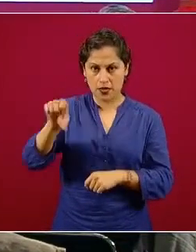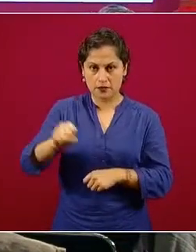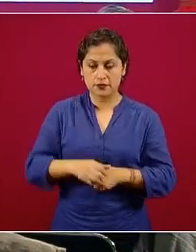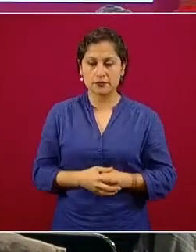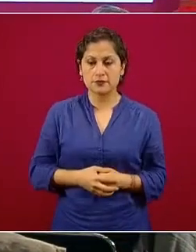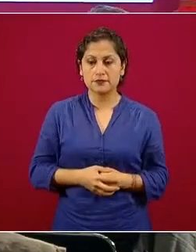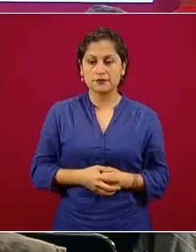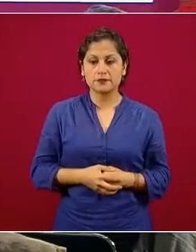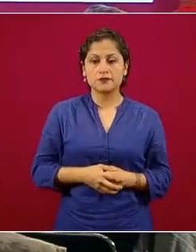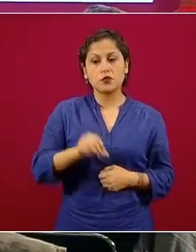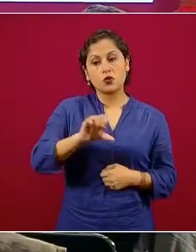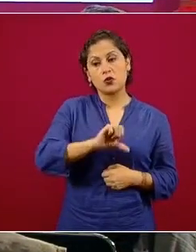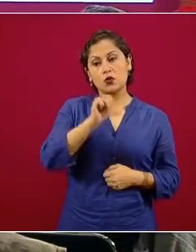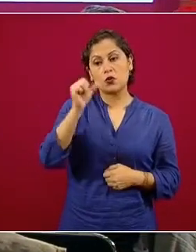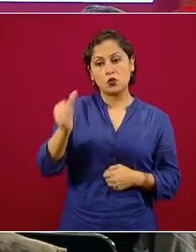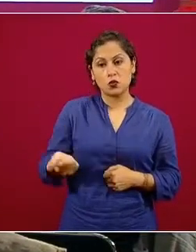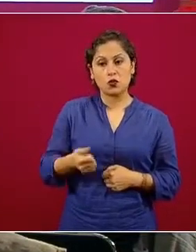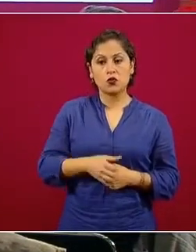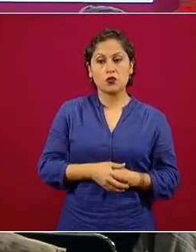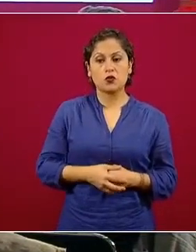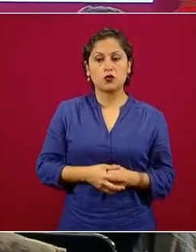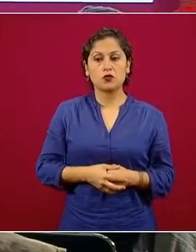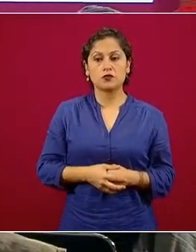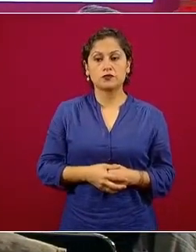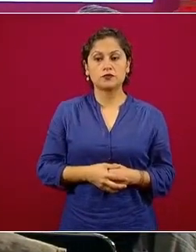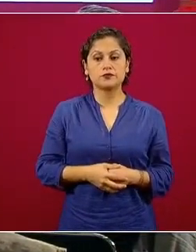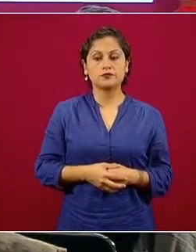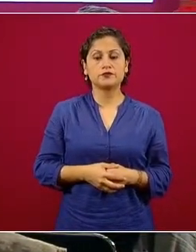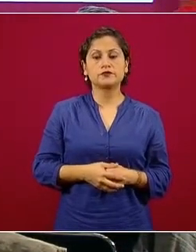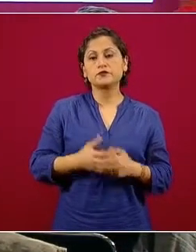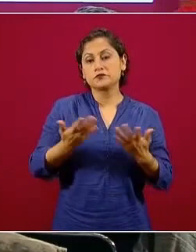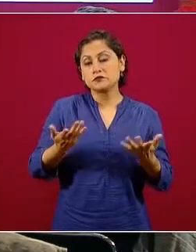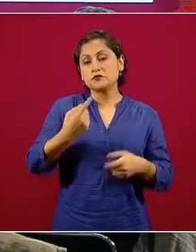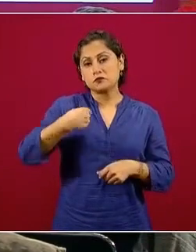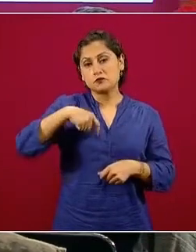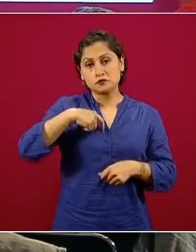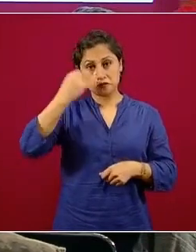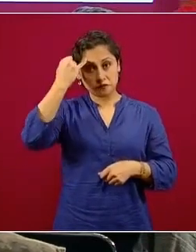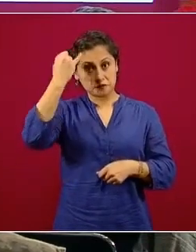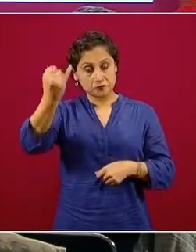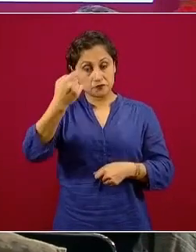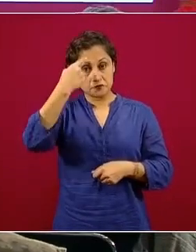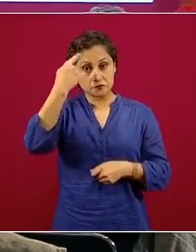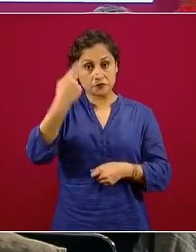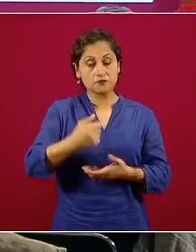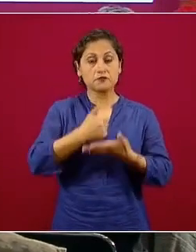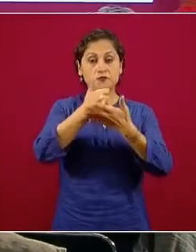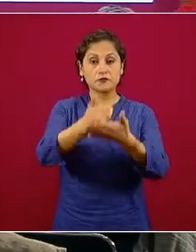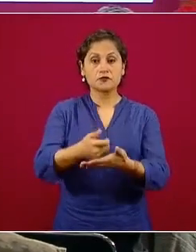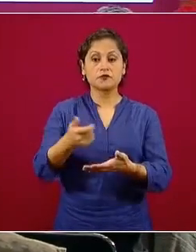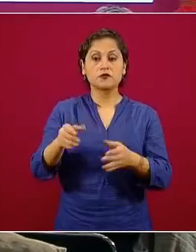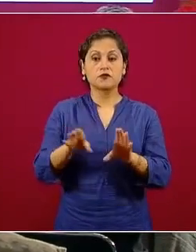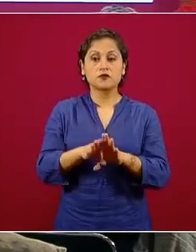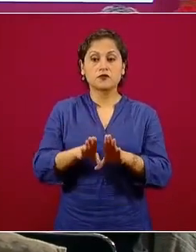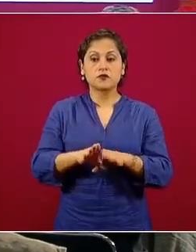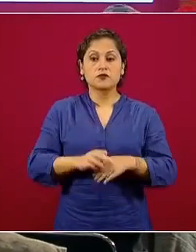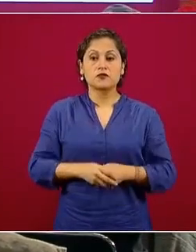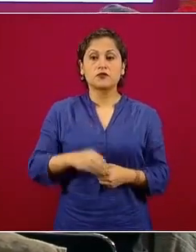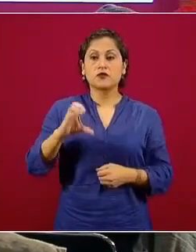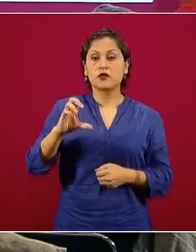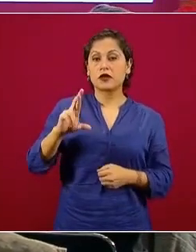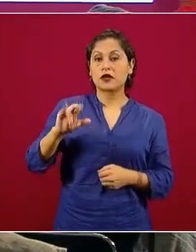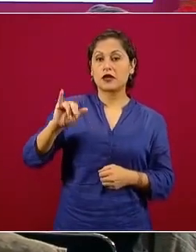siguiente estos son algunas de las otras estrategias que llevamos a cabo con los centros de rehabilitación infantil teletón